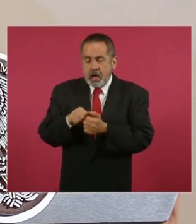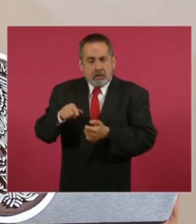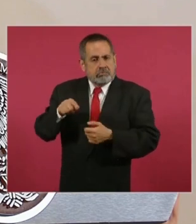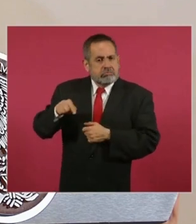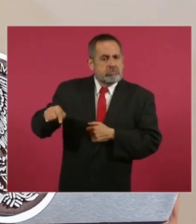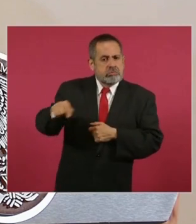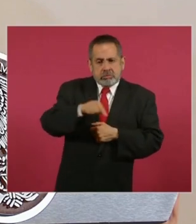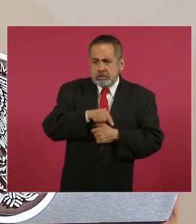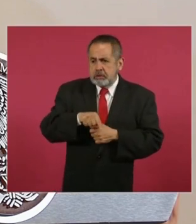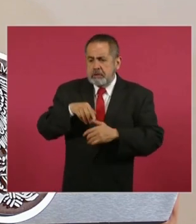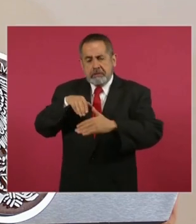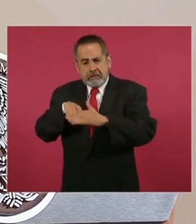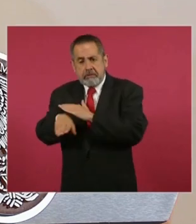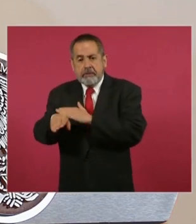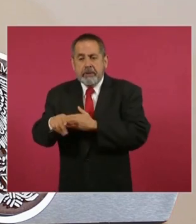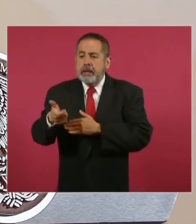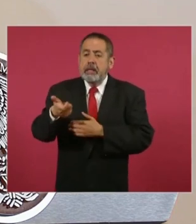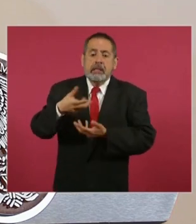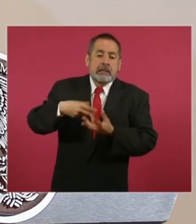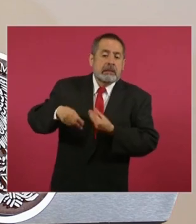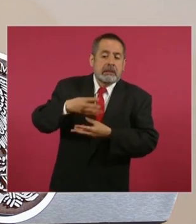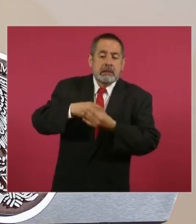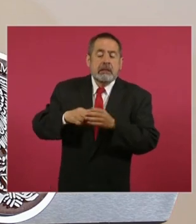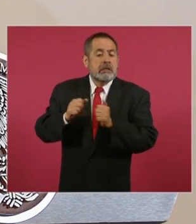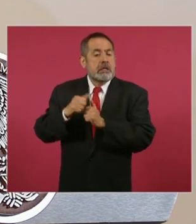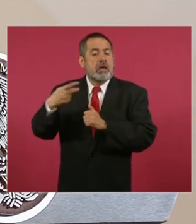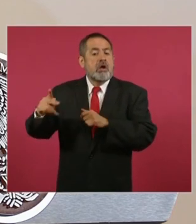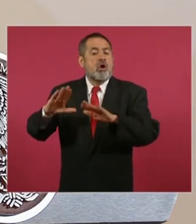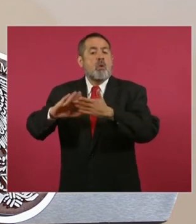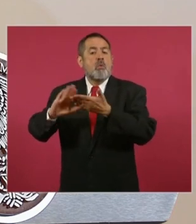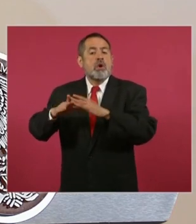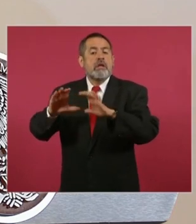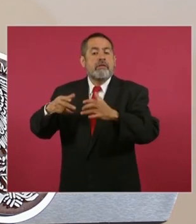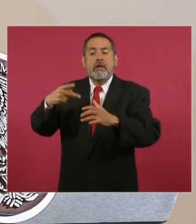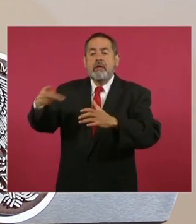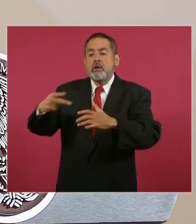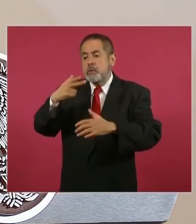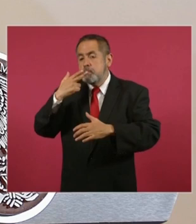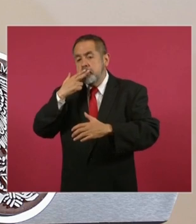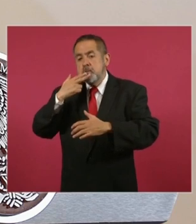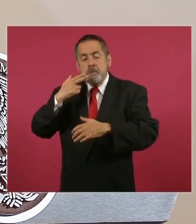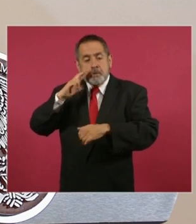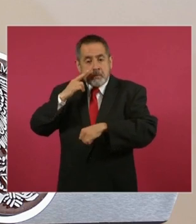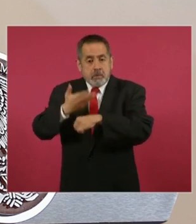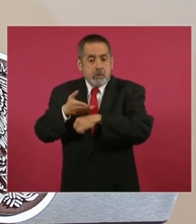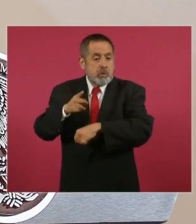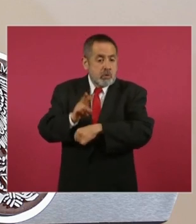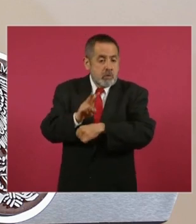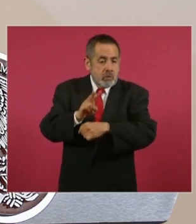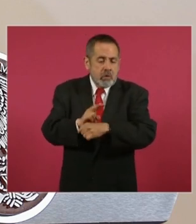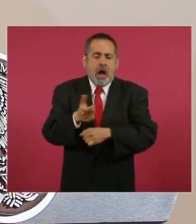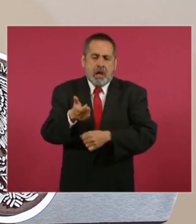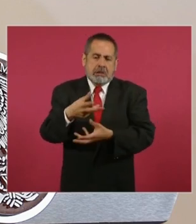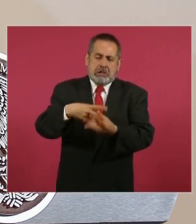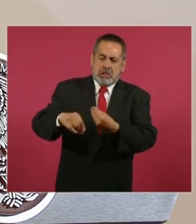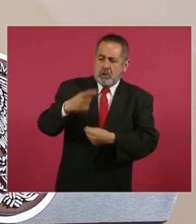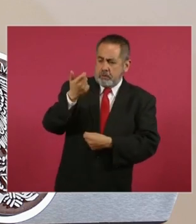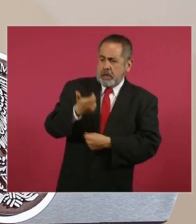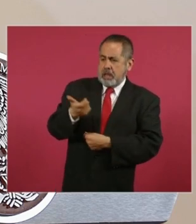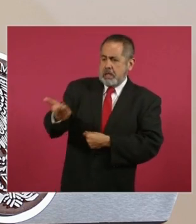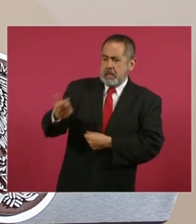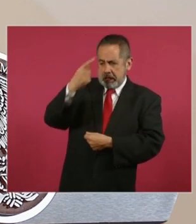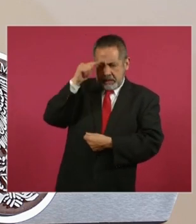también para las comunidades directamente, quienes cuidan y conservan estos espacios mediante la transformación de